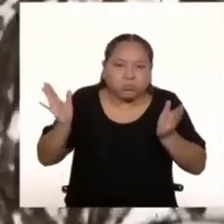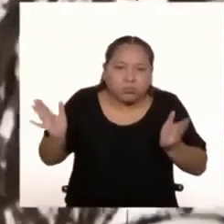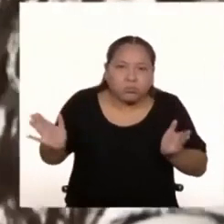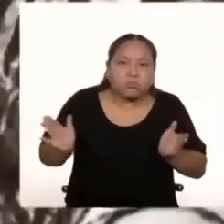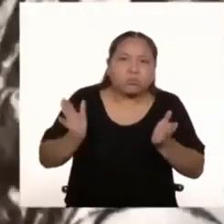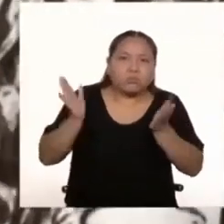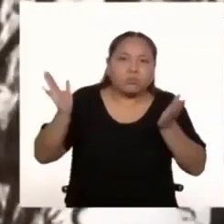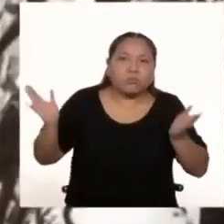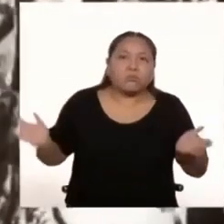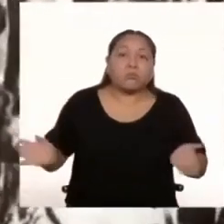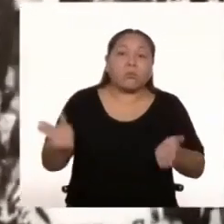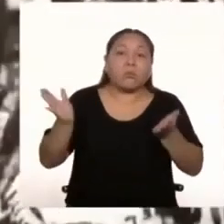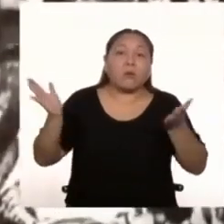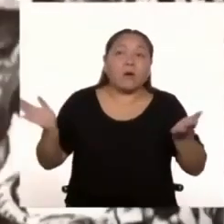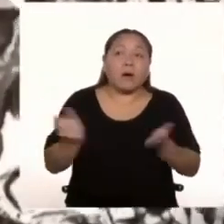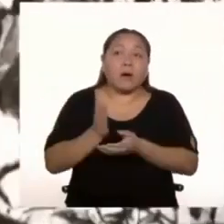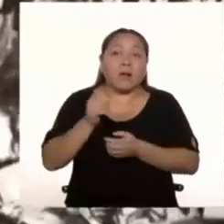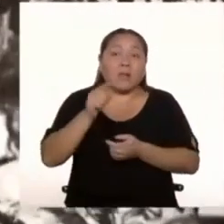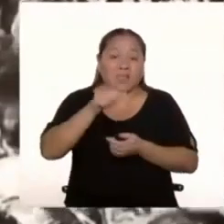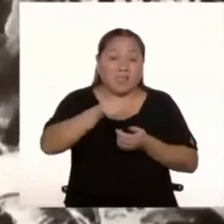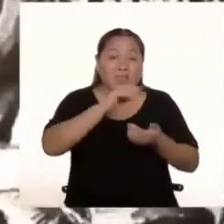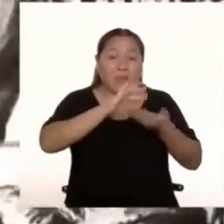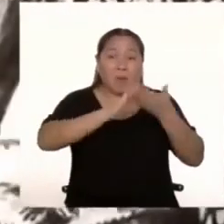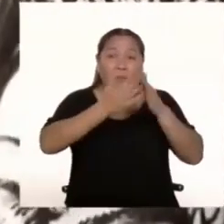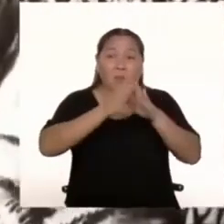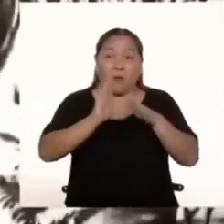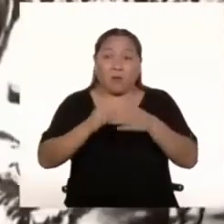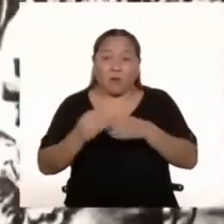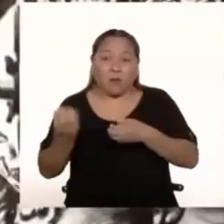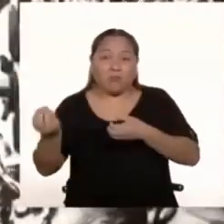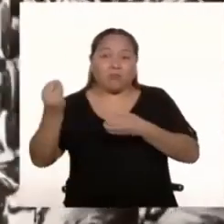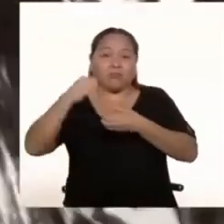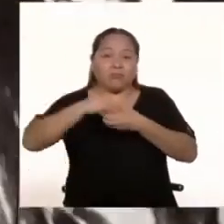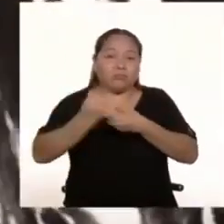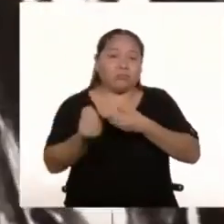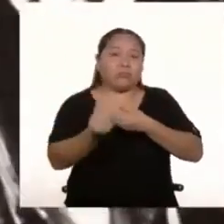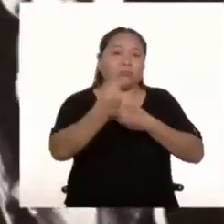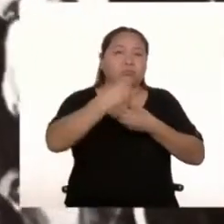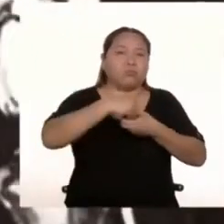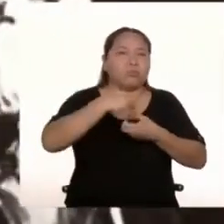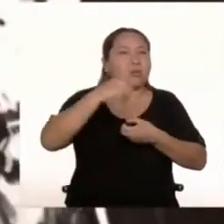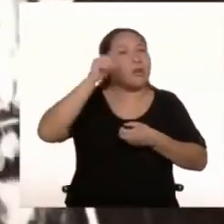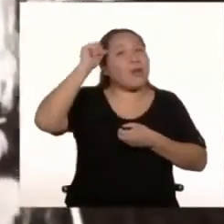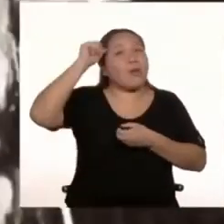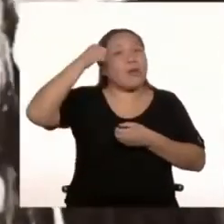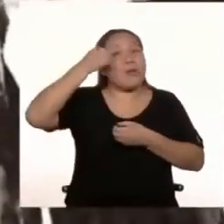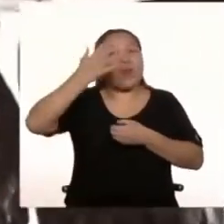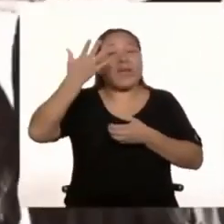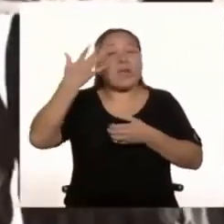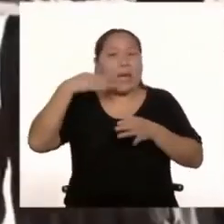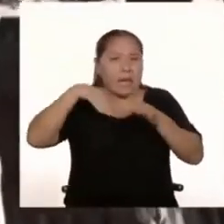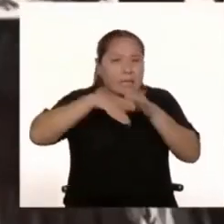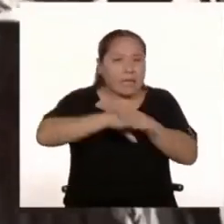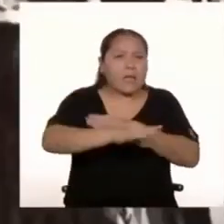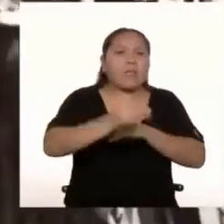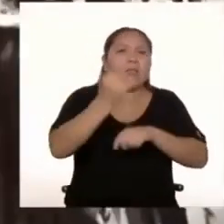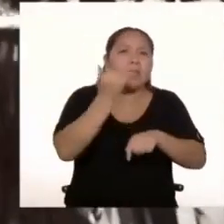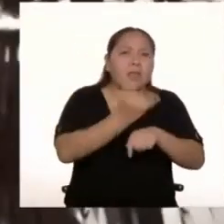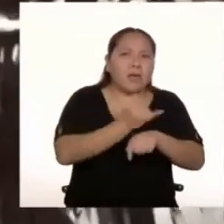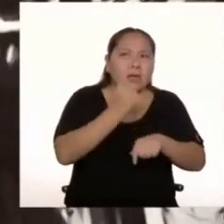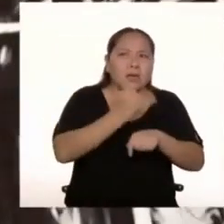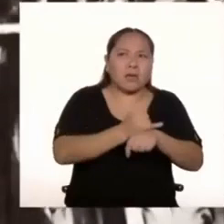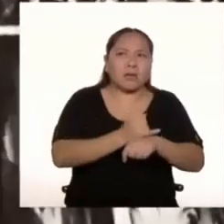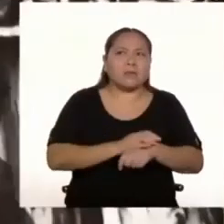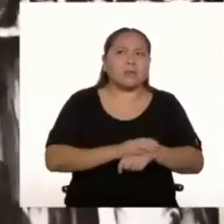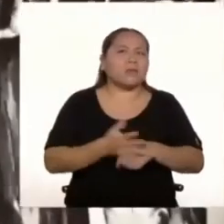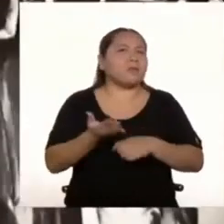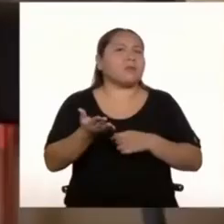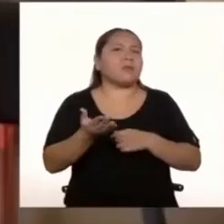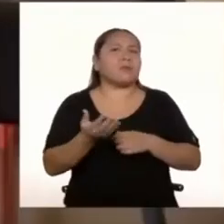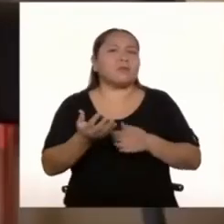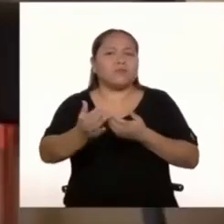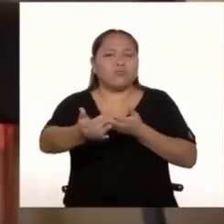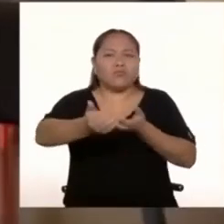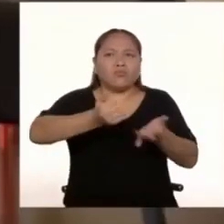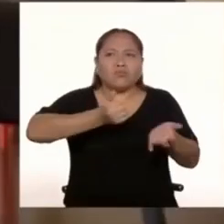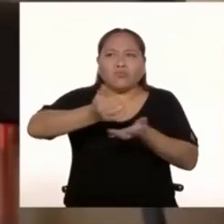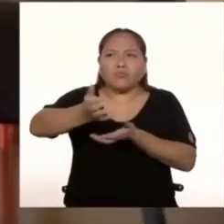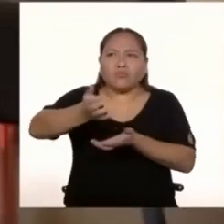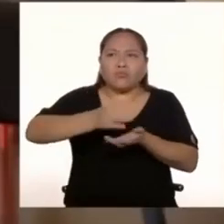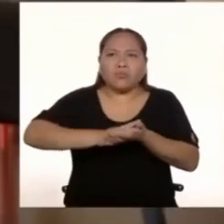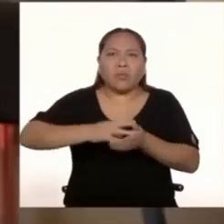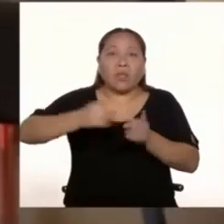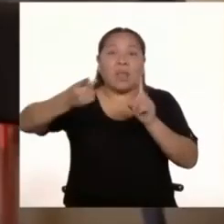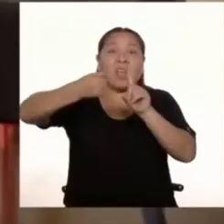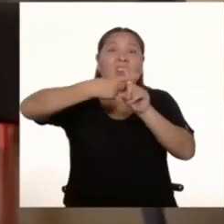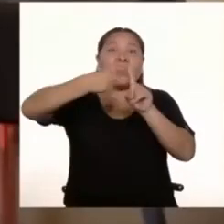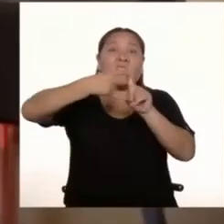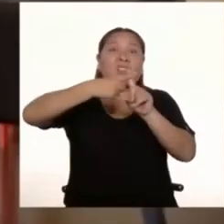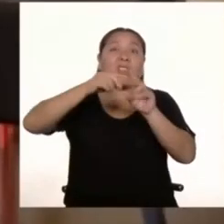que van dando los pueblos del Perú cuando están, digamos, acuérdate que se entran las iglesias, se toman los